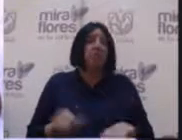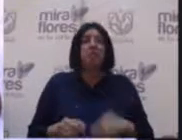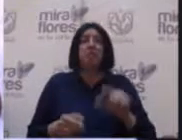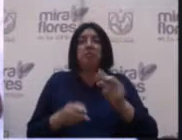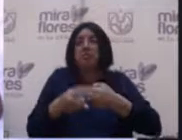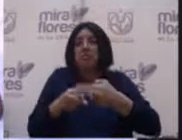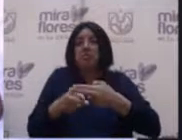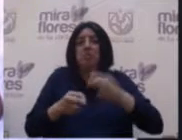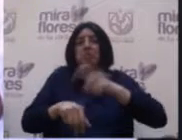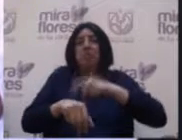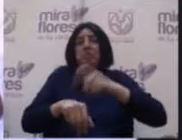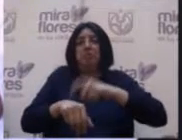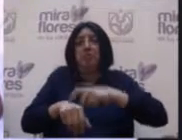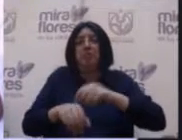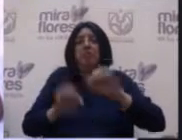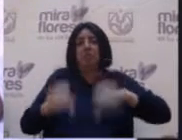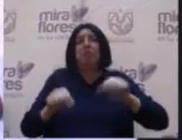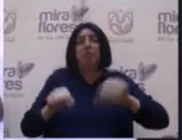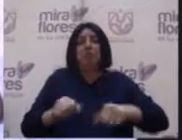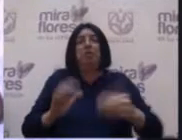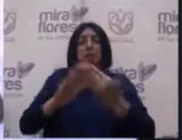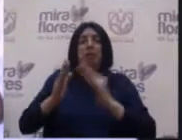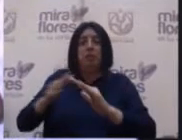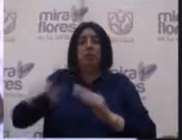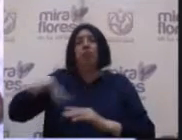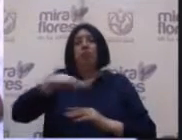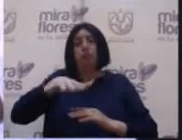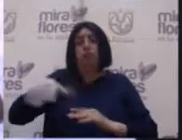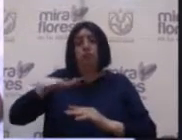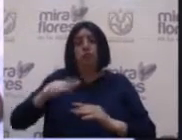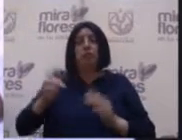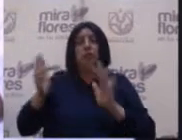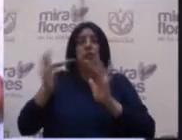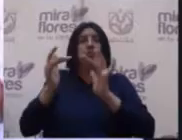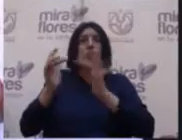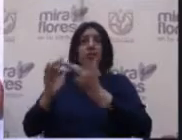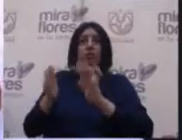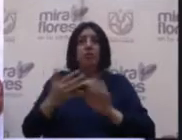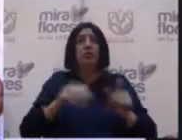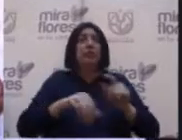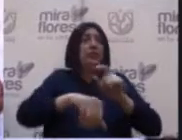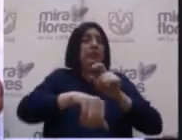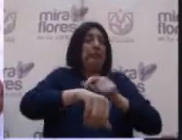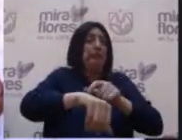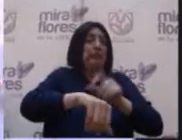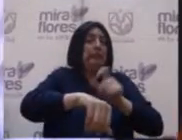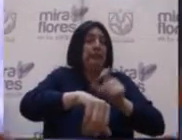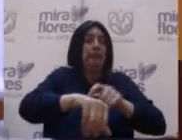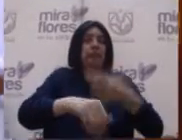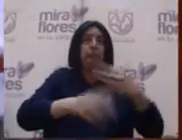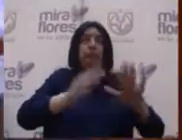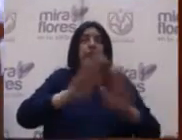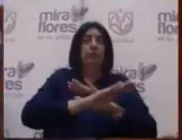lograr tener una ciudad de esas en la que se parezca Señor a Suiza. Alcalde, el tiempo no de intervención creo. Del regidor ha